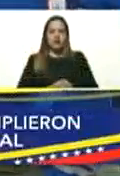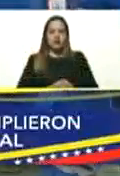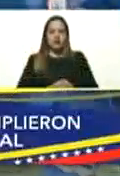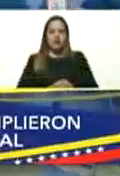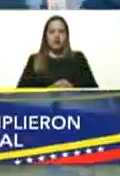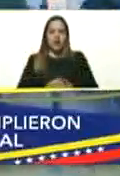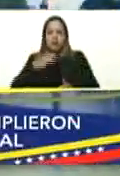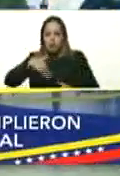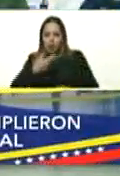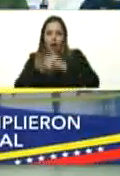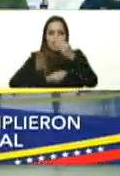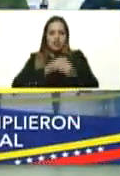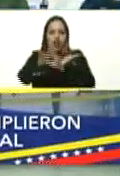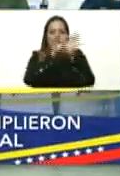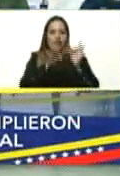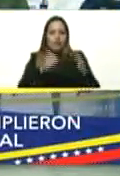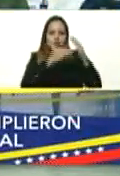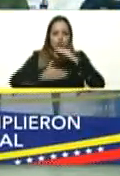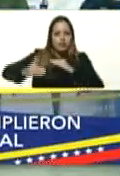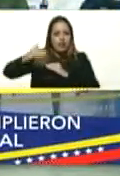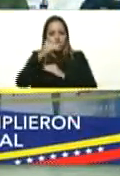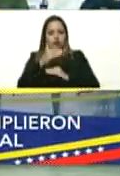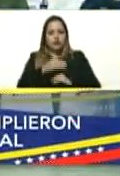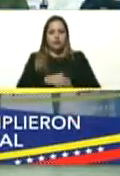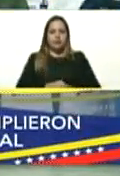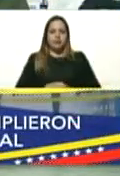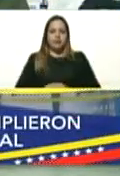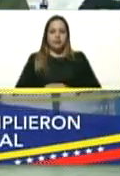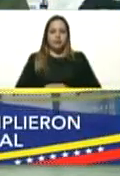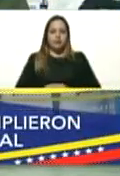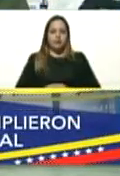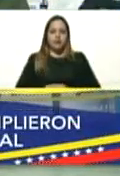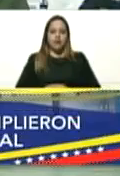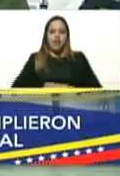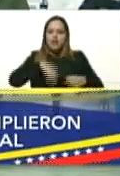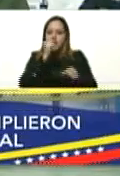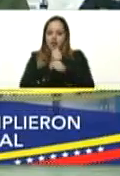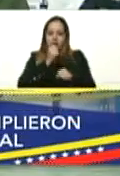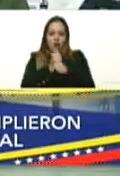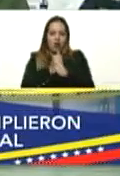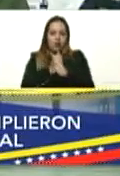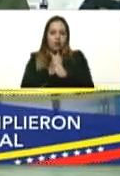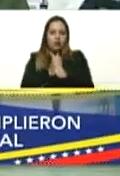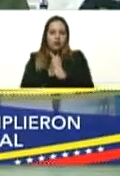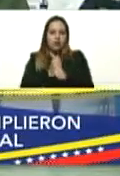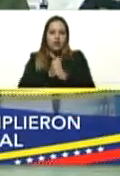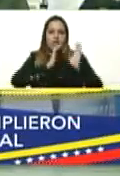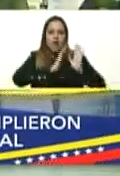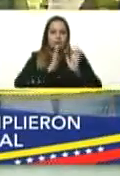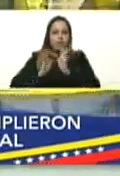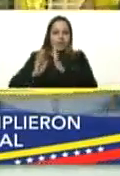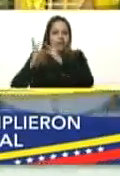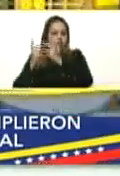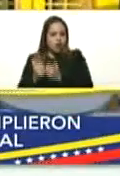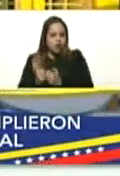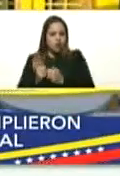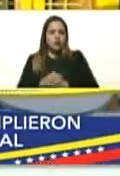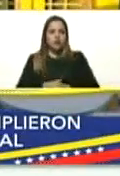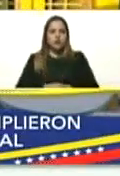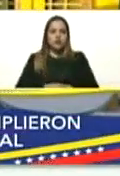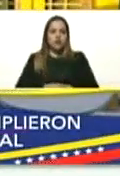para construir un modelo superior de gestión, de administración,